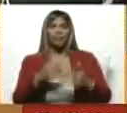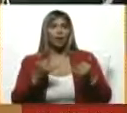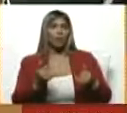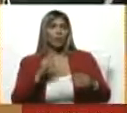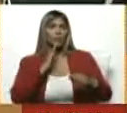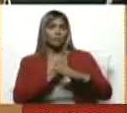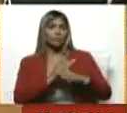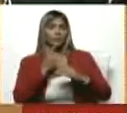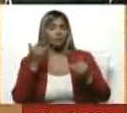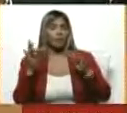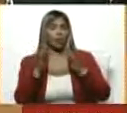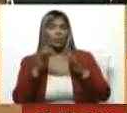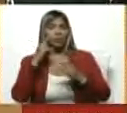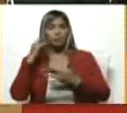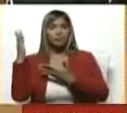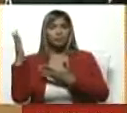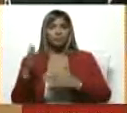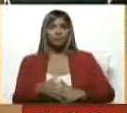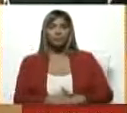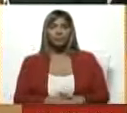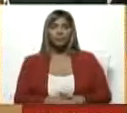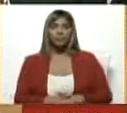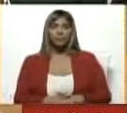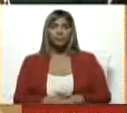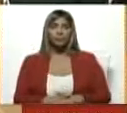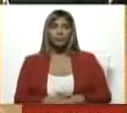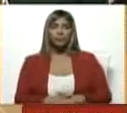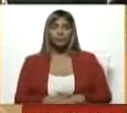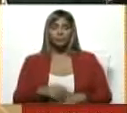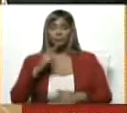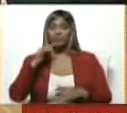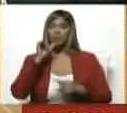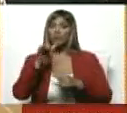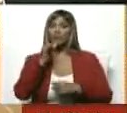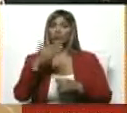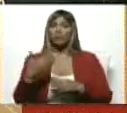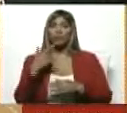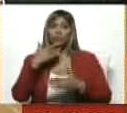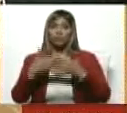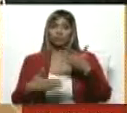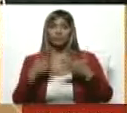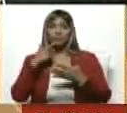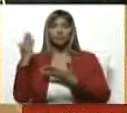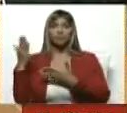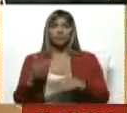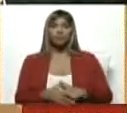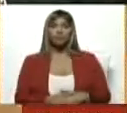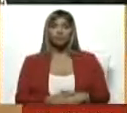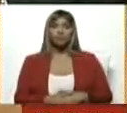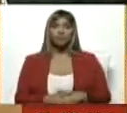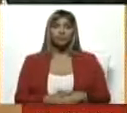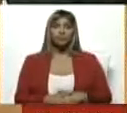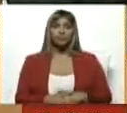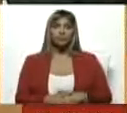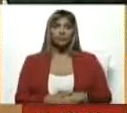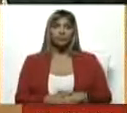hacer un alto porque inmediatamente nos tenemos que enlazar con nuestro compañero Juan Pablo Palma. Lo tenemos en pantalla, tiene información importante que ofrecernos. Juan Pablo, adelante, buen día, te